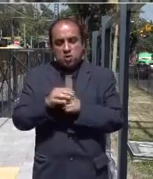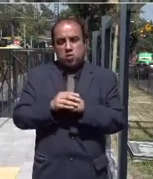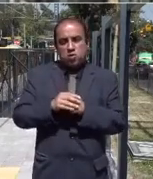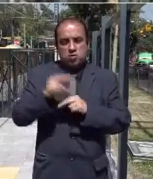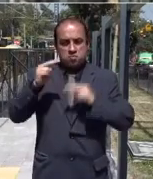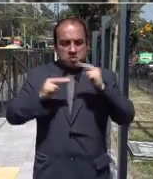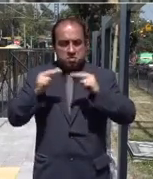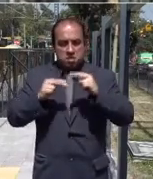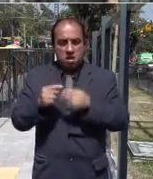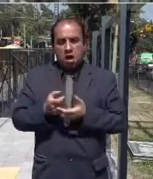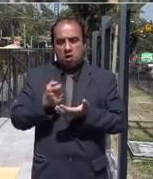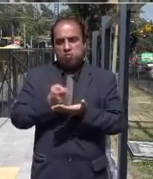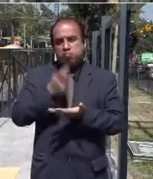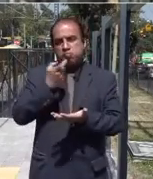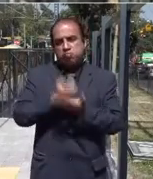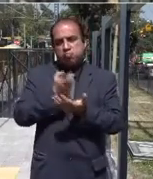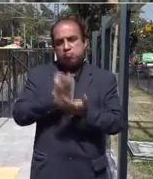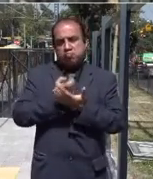asequible.